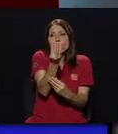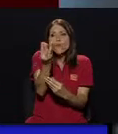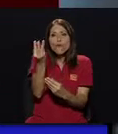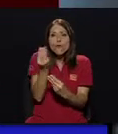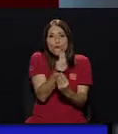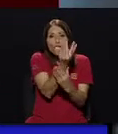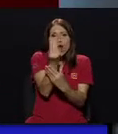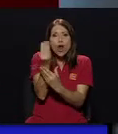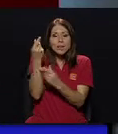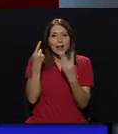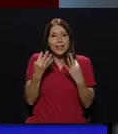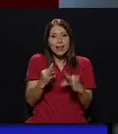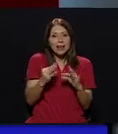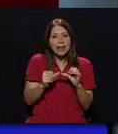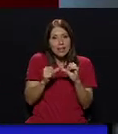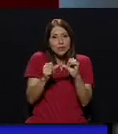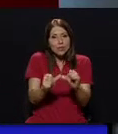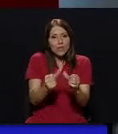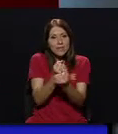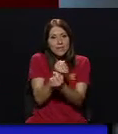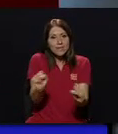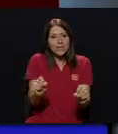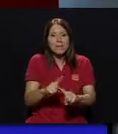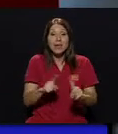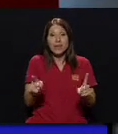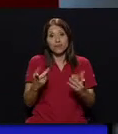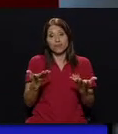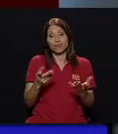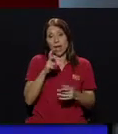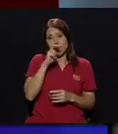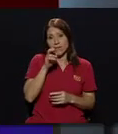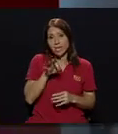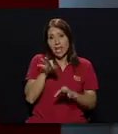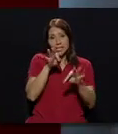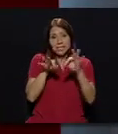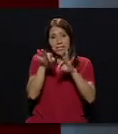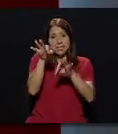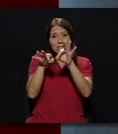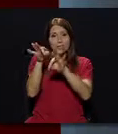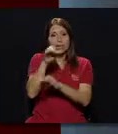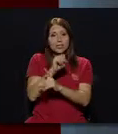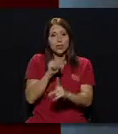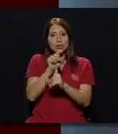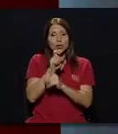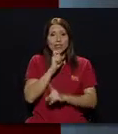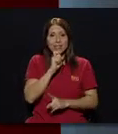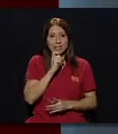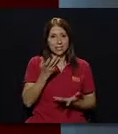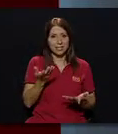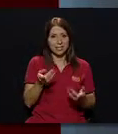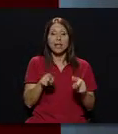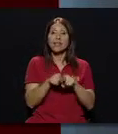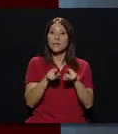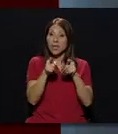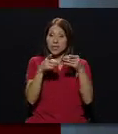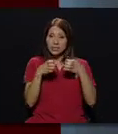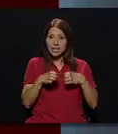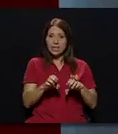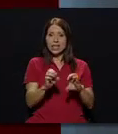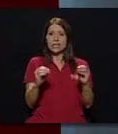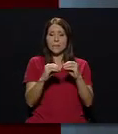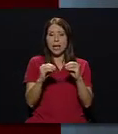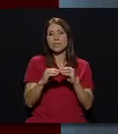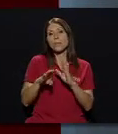pero en este caso, digamos, para las abejas es una situación muy difícil. Claro. Y así hay más estrategias. Lo que hemos visto también en los